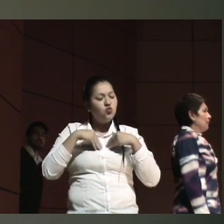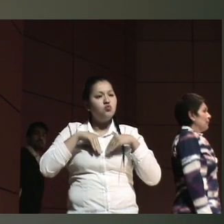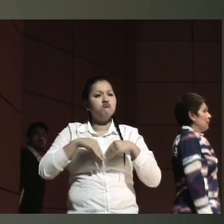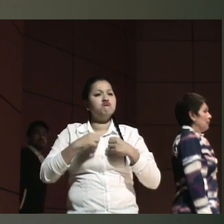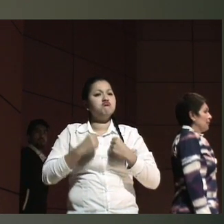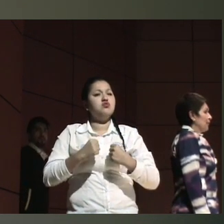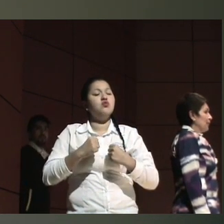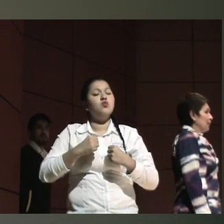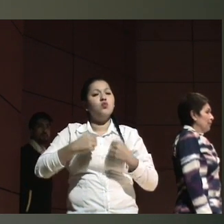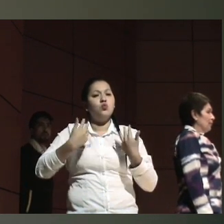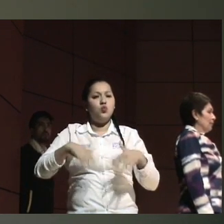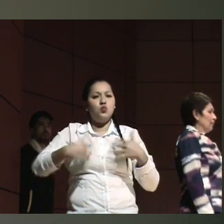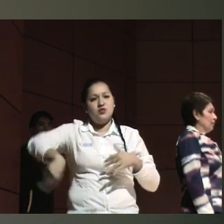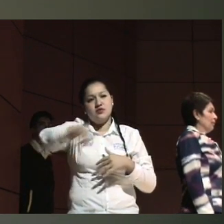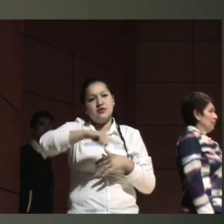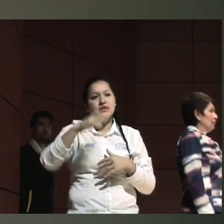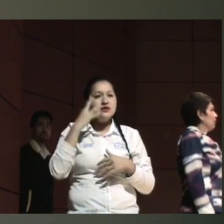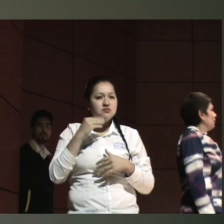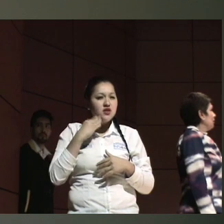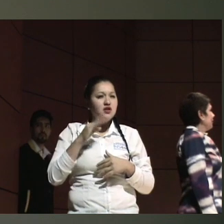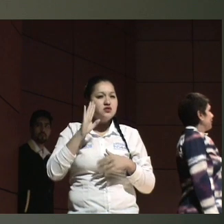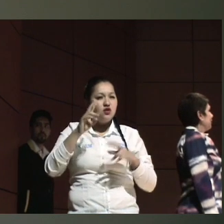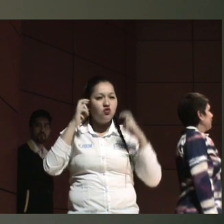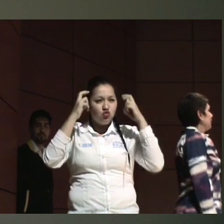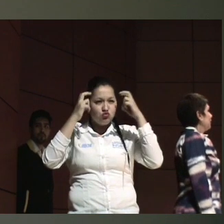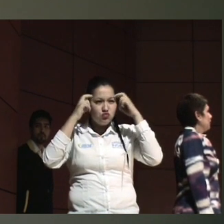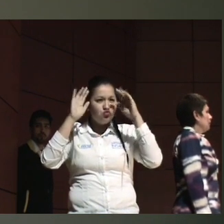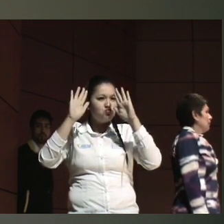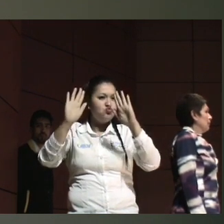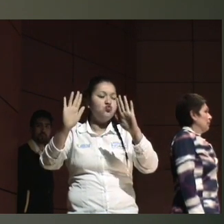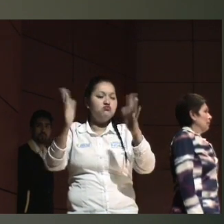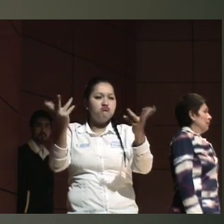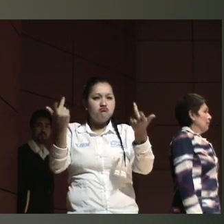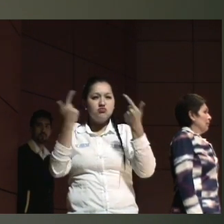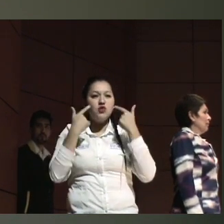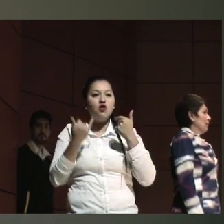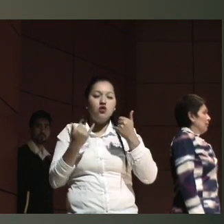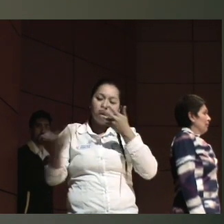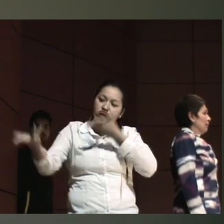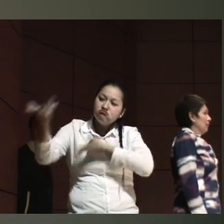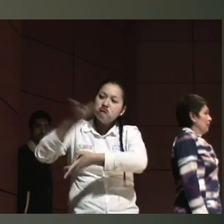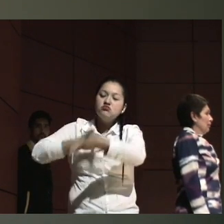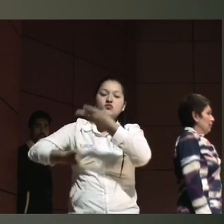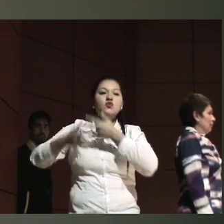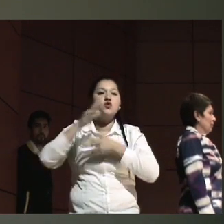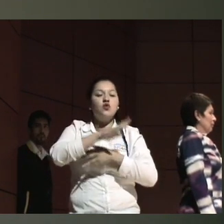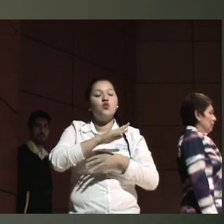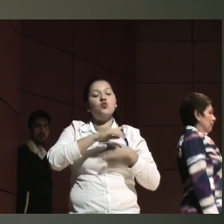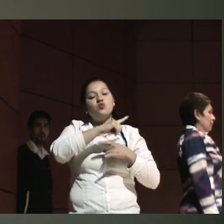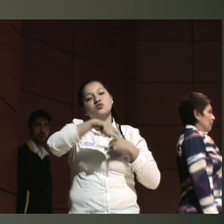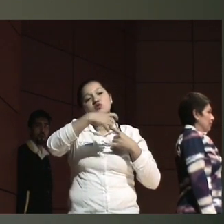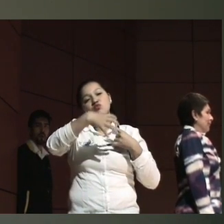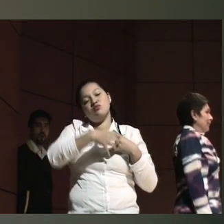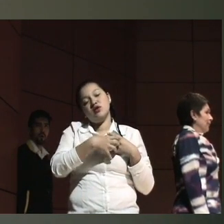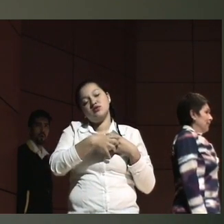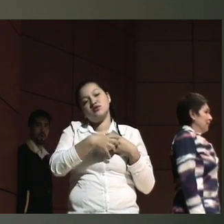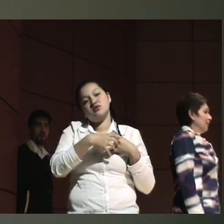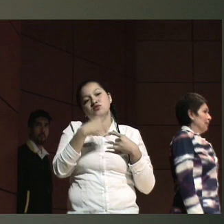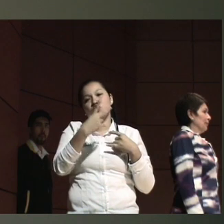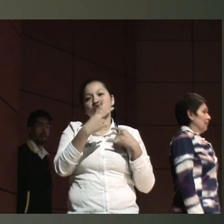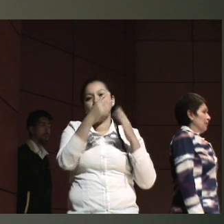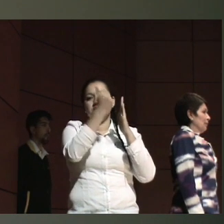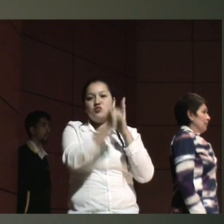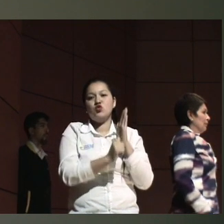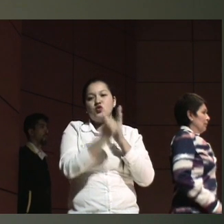experiencia de sus conocimientos para compartir esto que desde la universidad santo tomás en dos programas